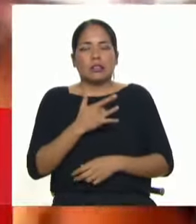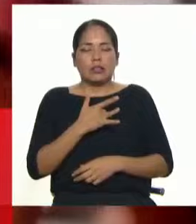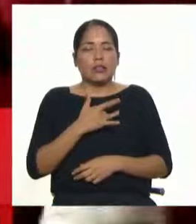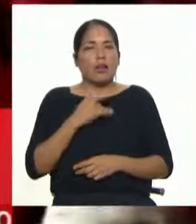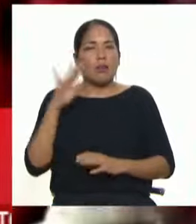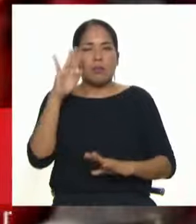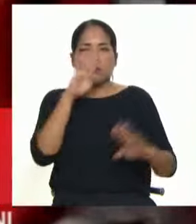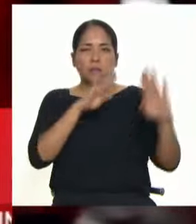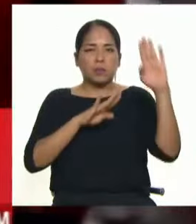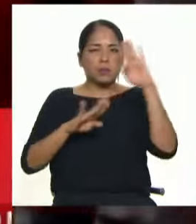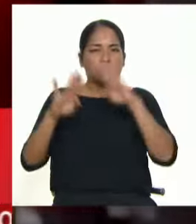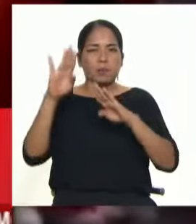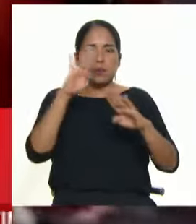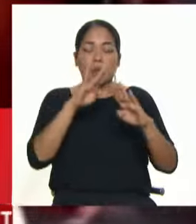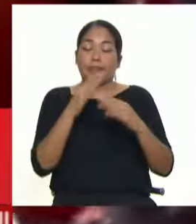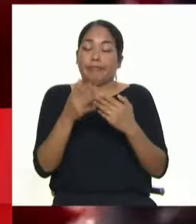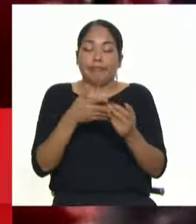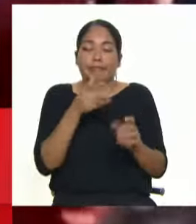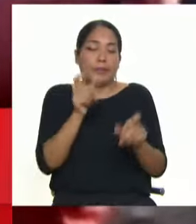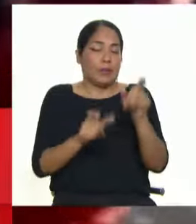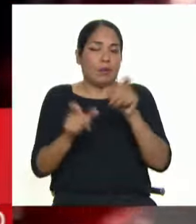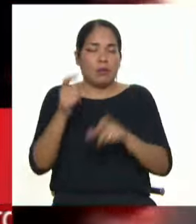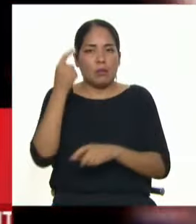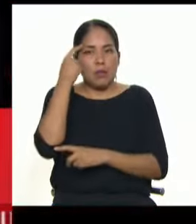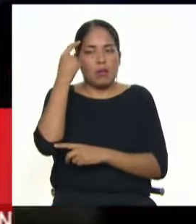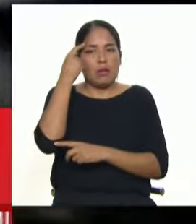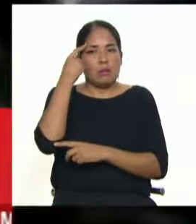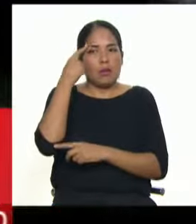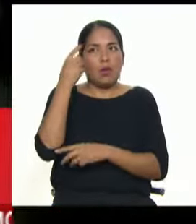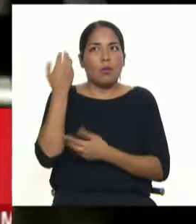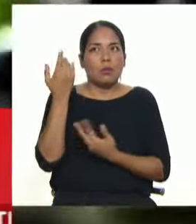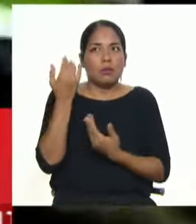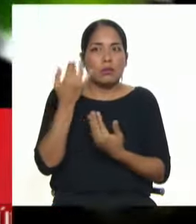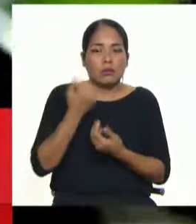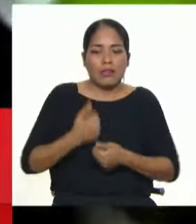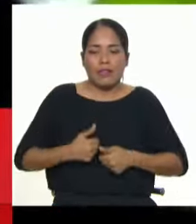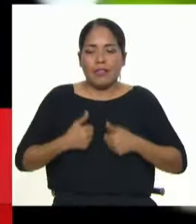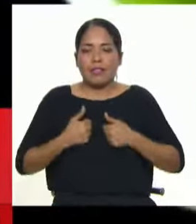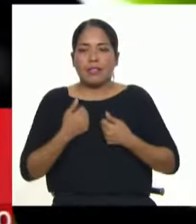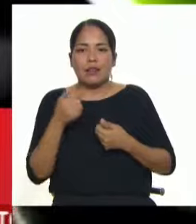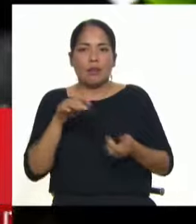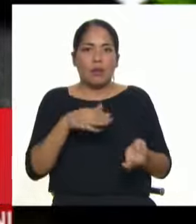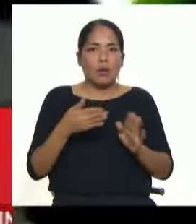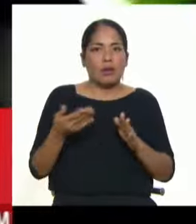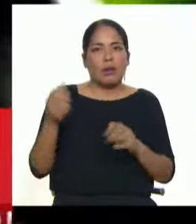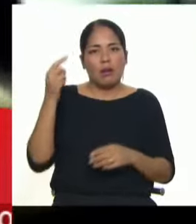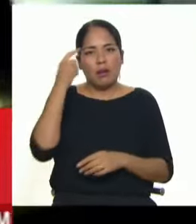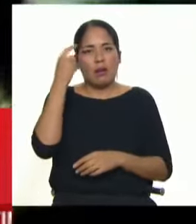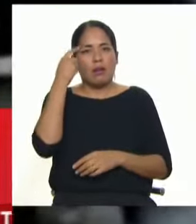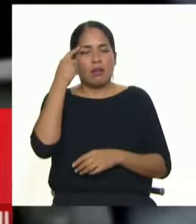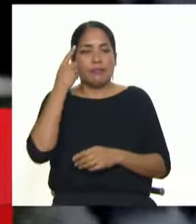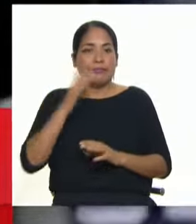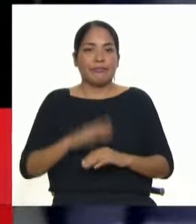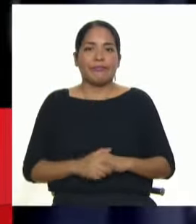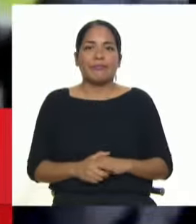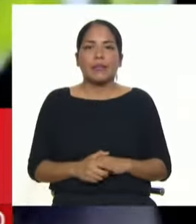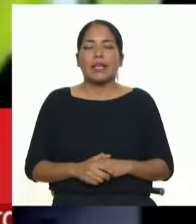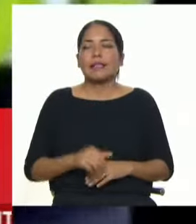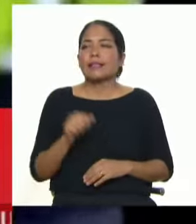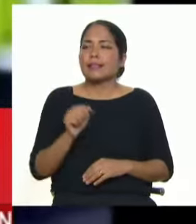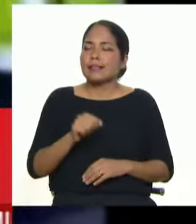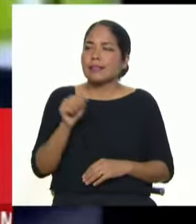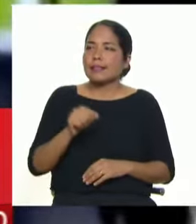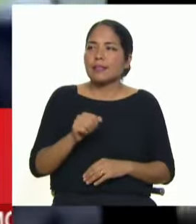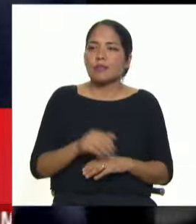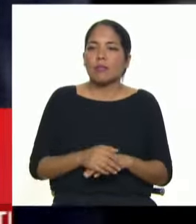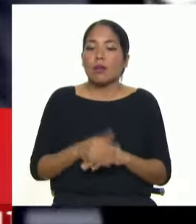con la preocupación, como a cualquier persona, que a uno lo pueden rescatar con vida o sin vida, ¿no? Así es. Y dígame, ¿a